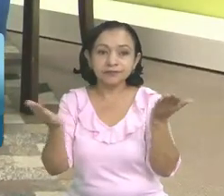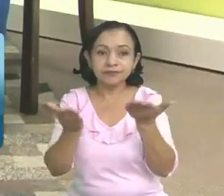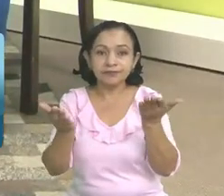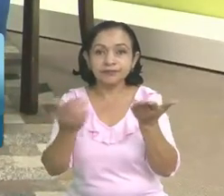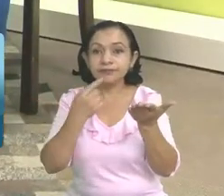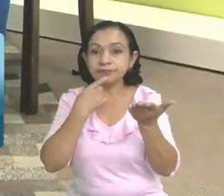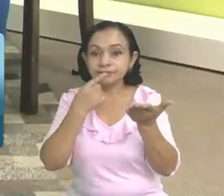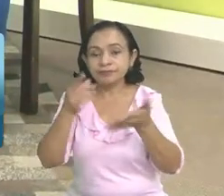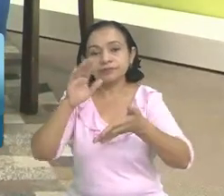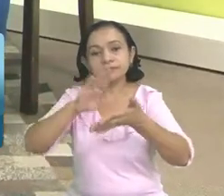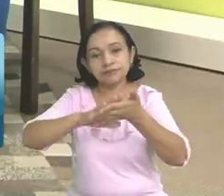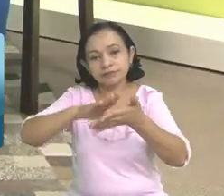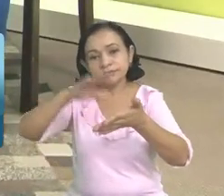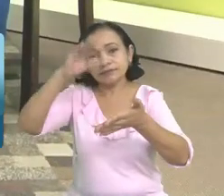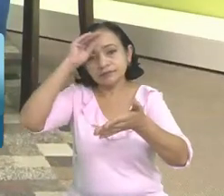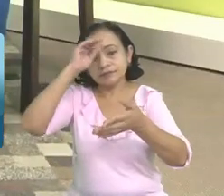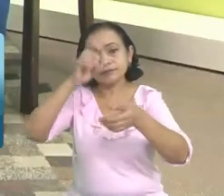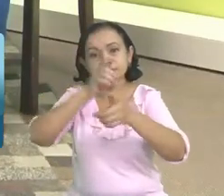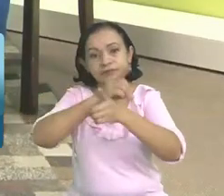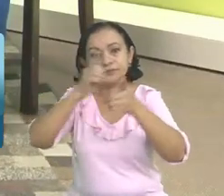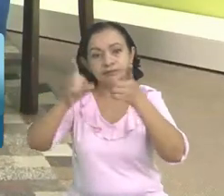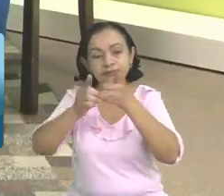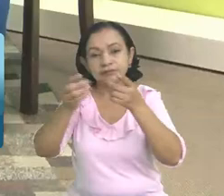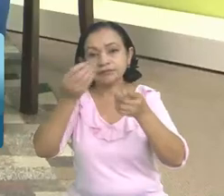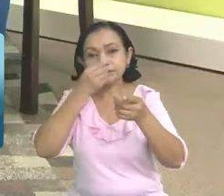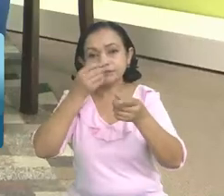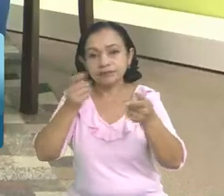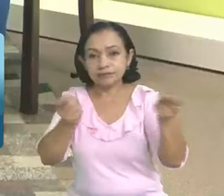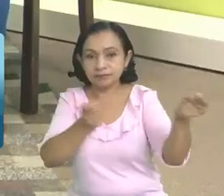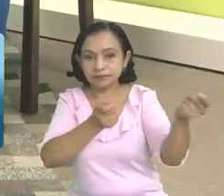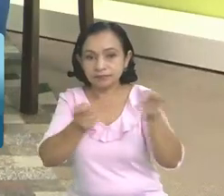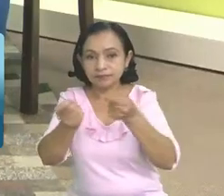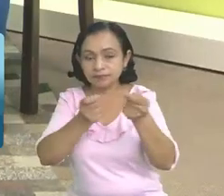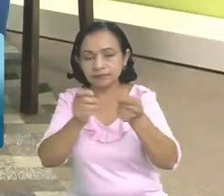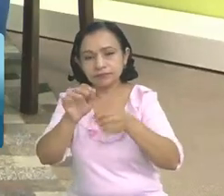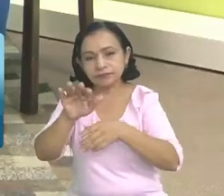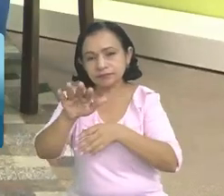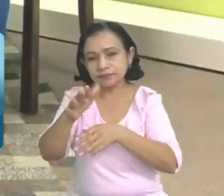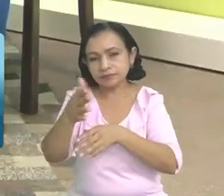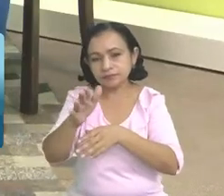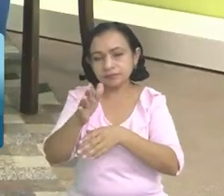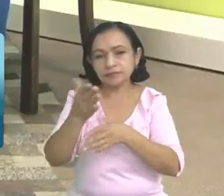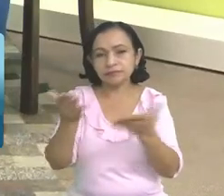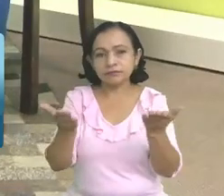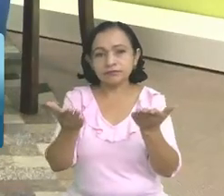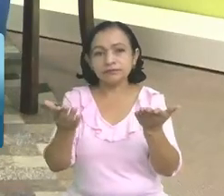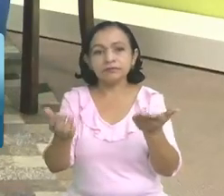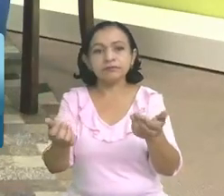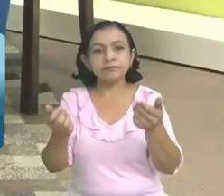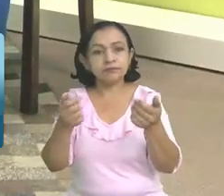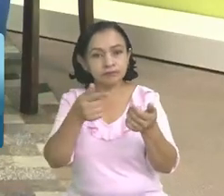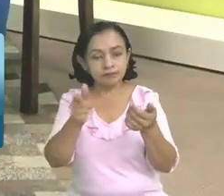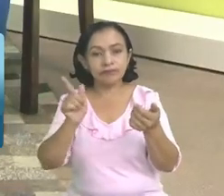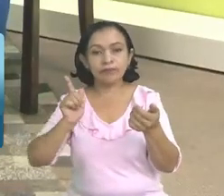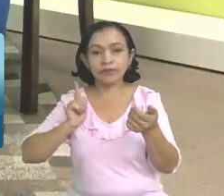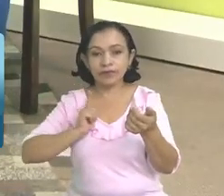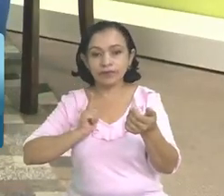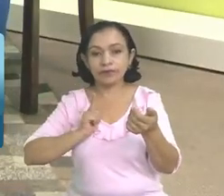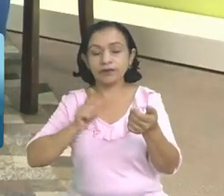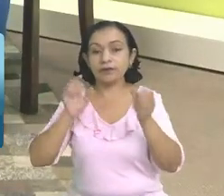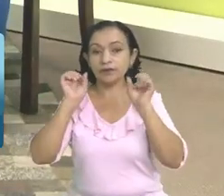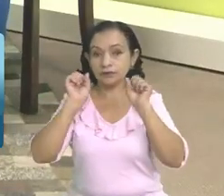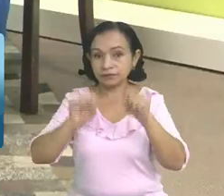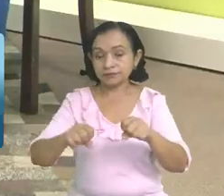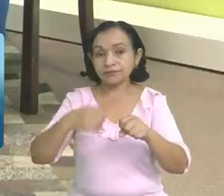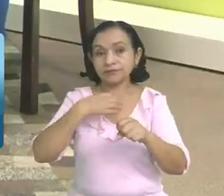hemos ido aprendiendo en que debemos de ajustar la alimentación más o menos conforme a lo que ellos tienen en sus